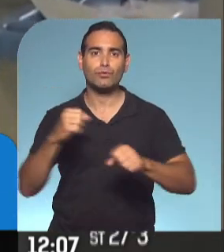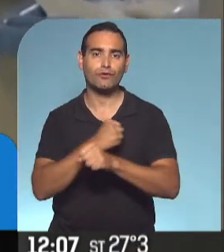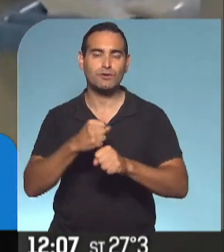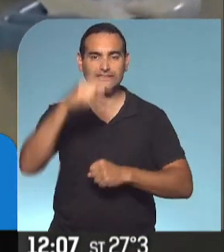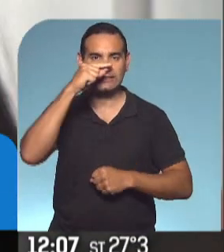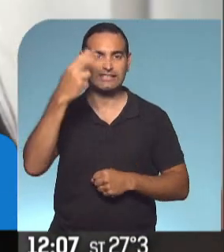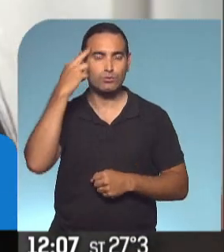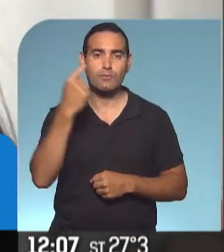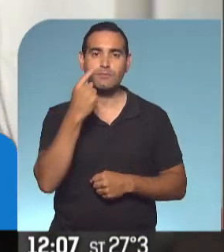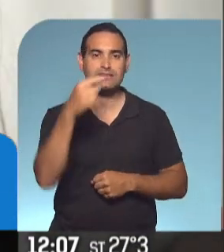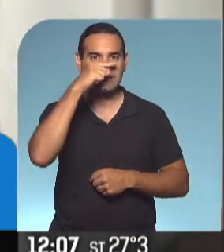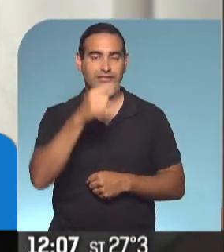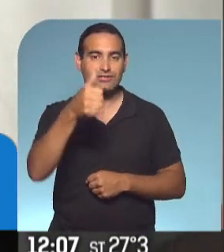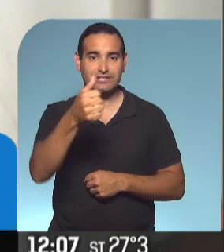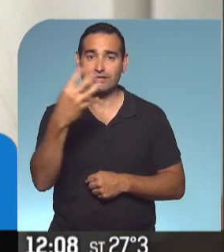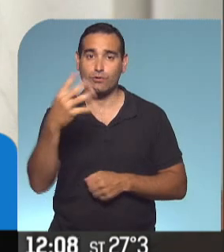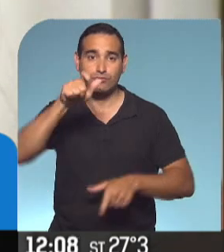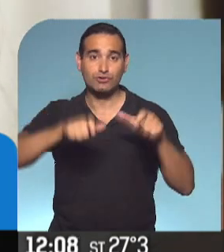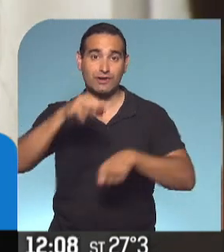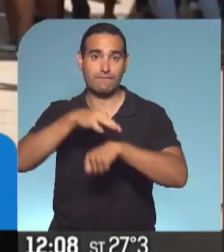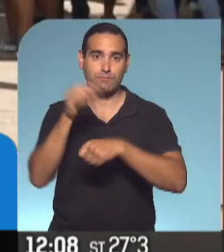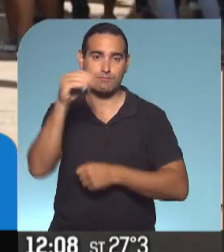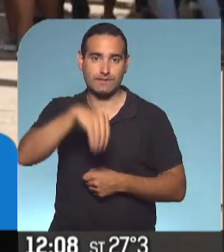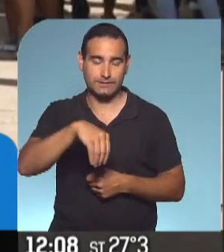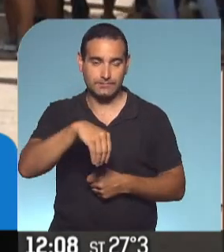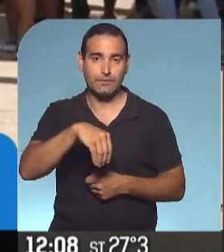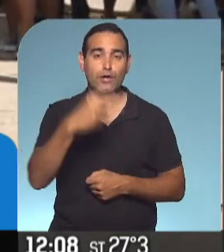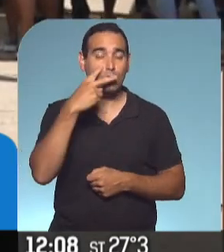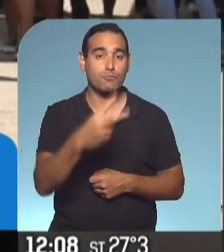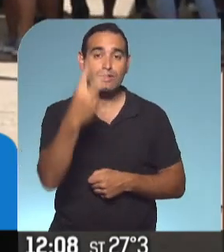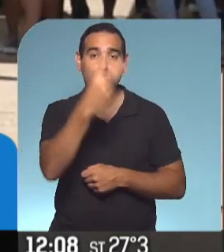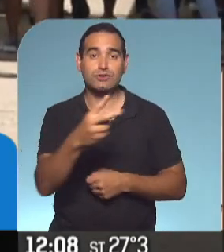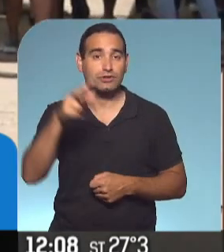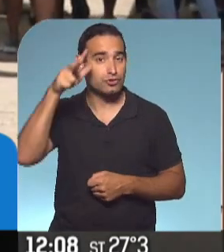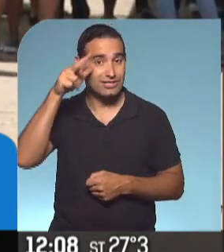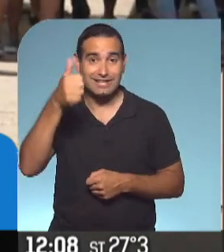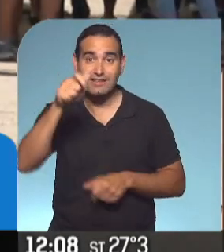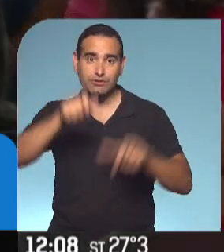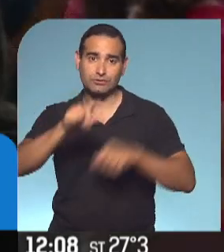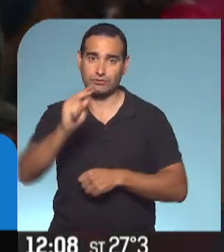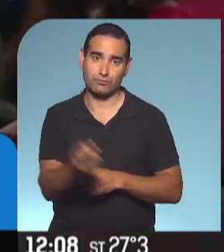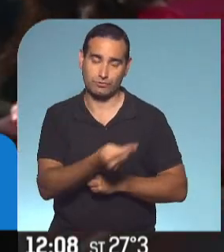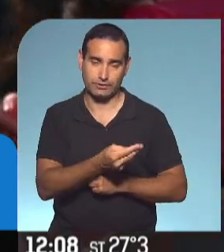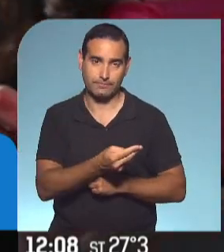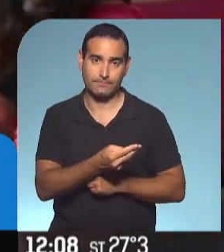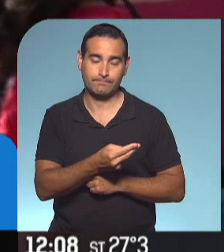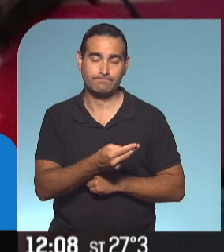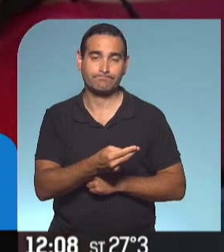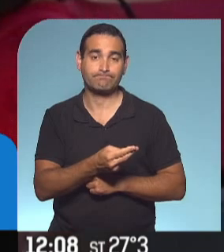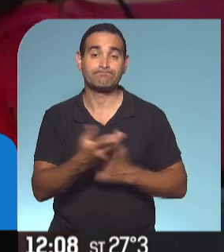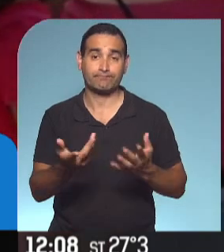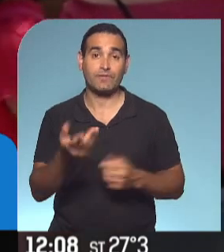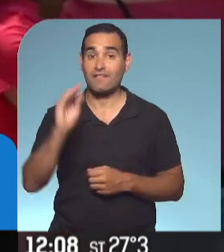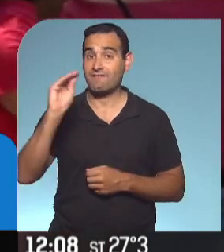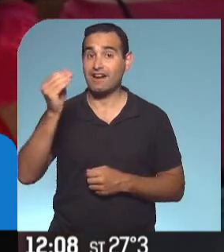79 mil 764 nuevos infectados y 2 mil 286 víctimas de esta forma el